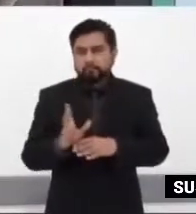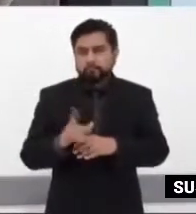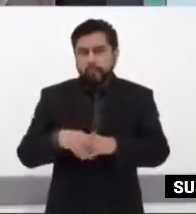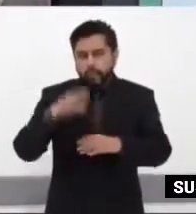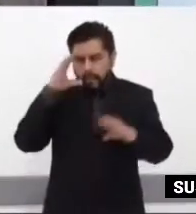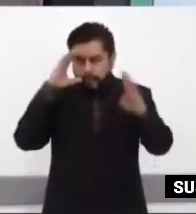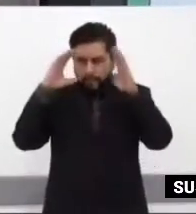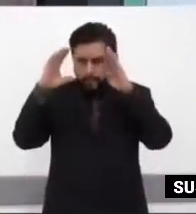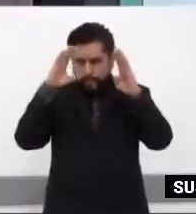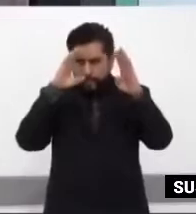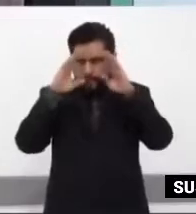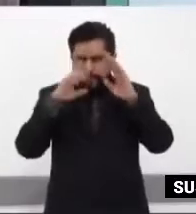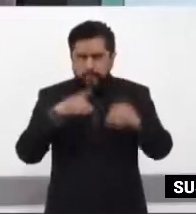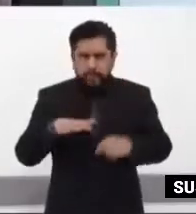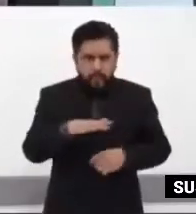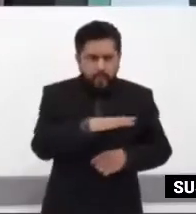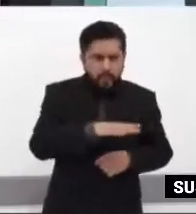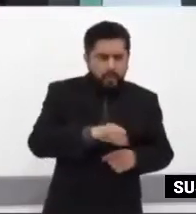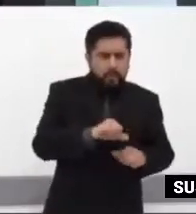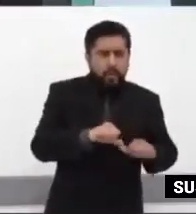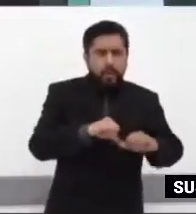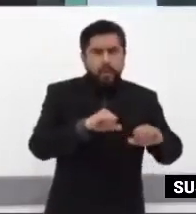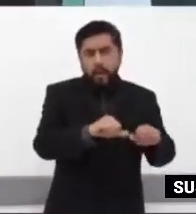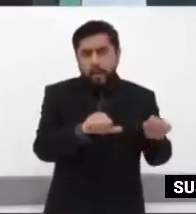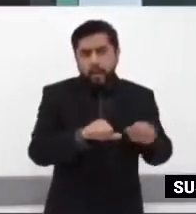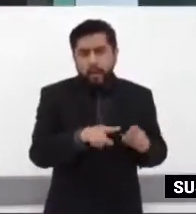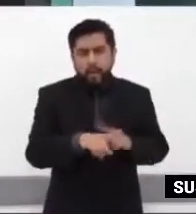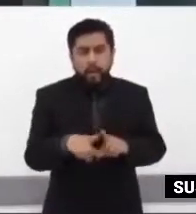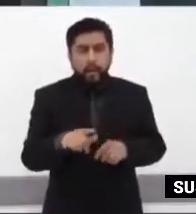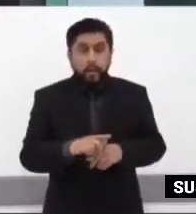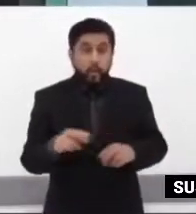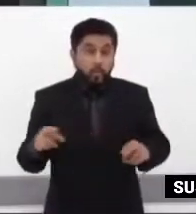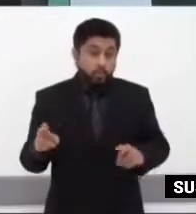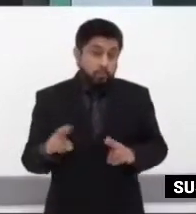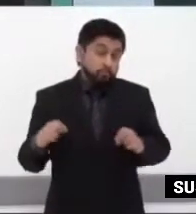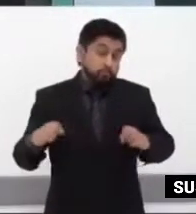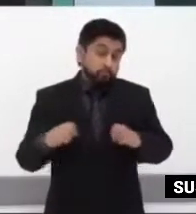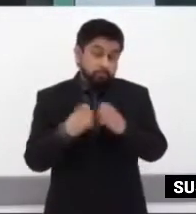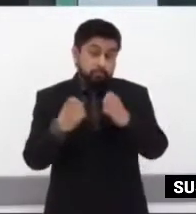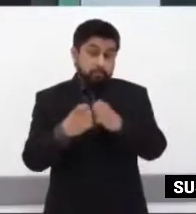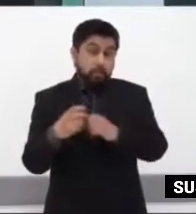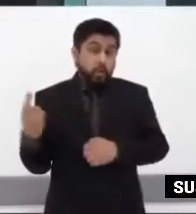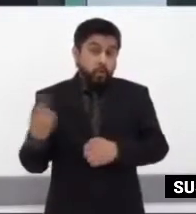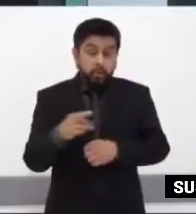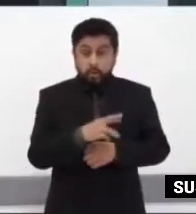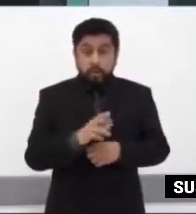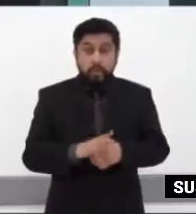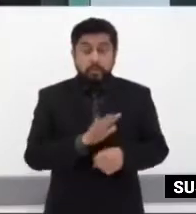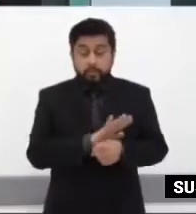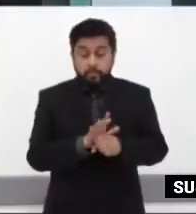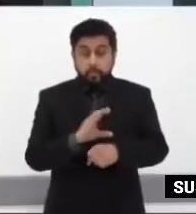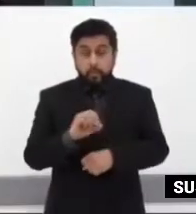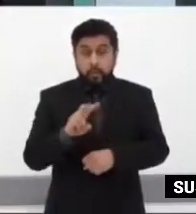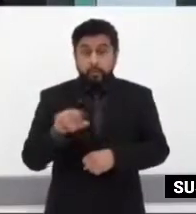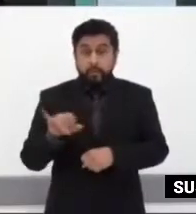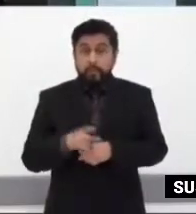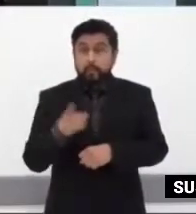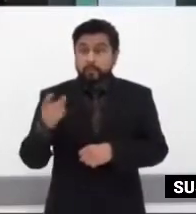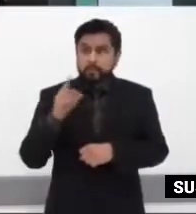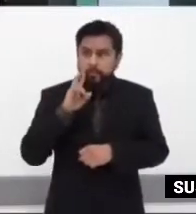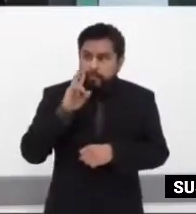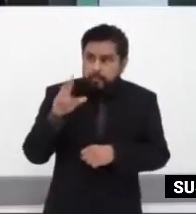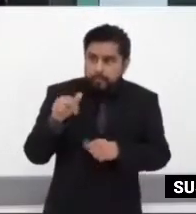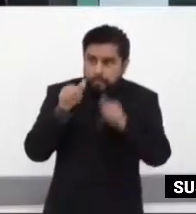pensado área de urgencias COVID y área de urgencias no COVID. Es decir, el paciente llega, tenemos que decir si es paciente con